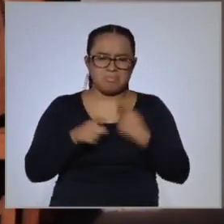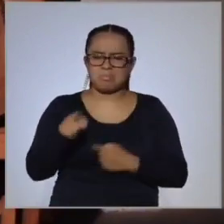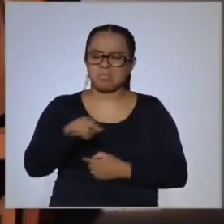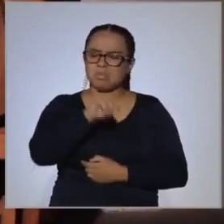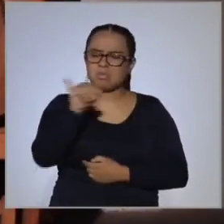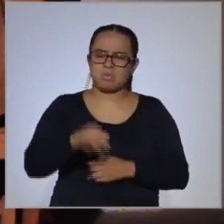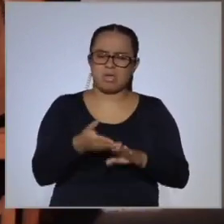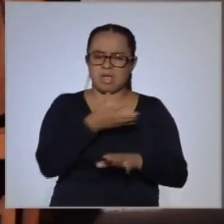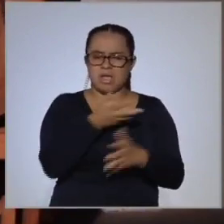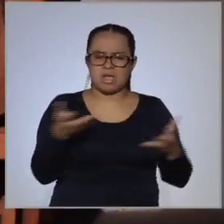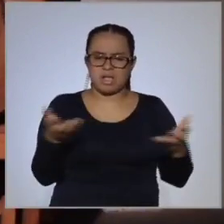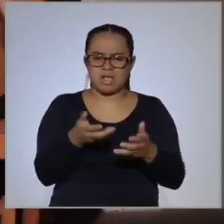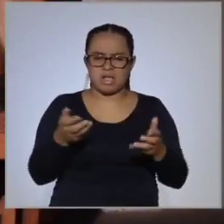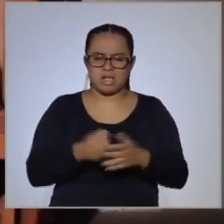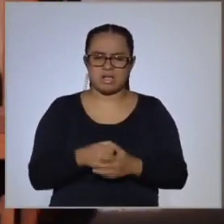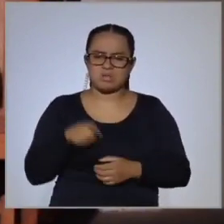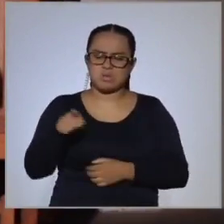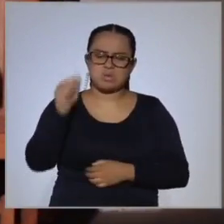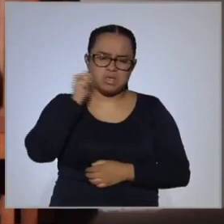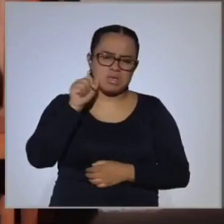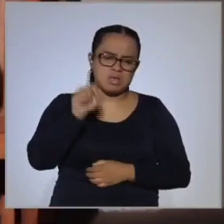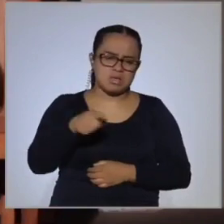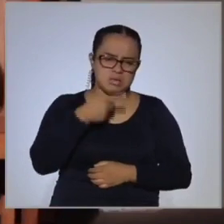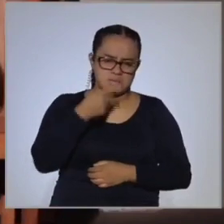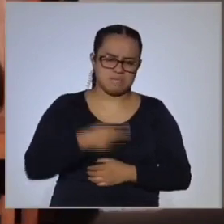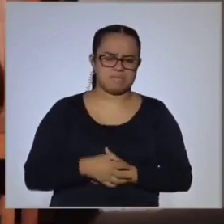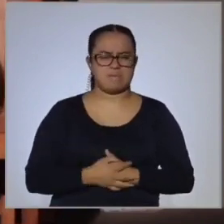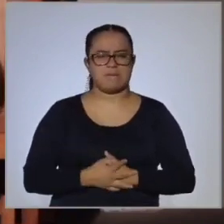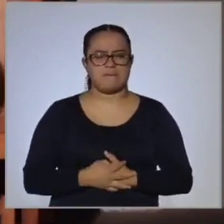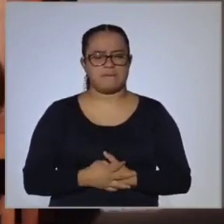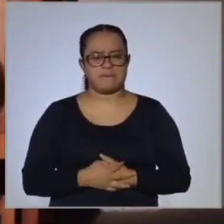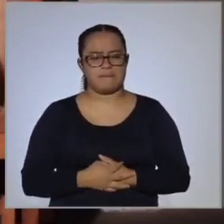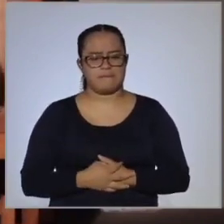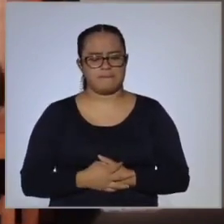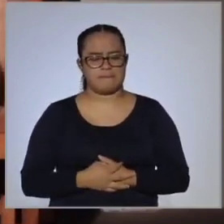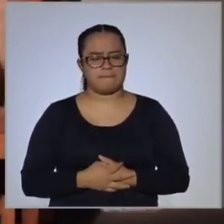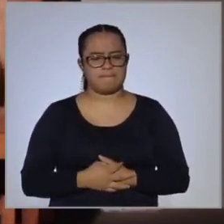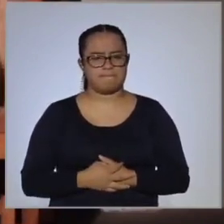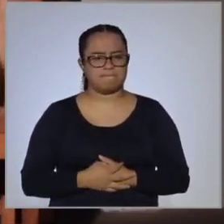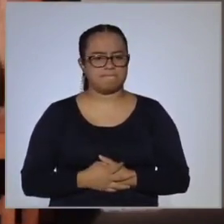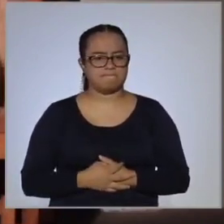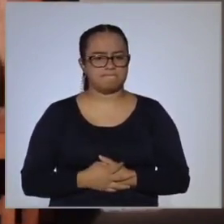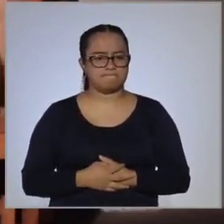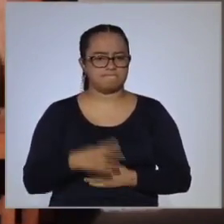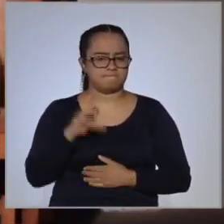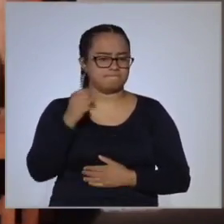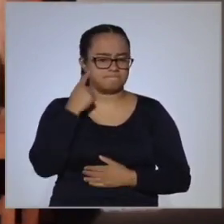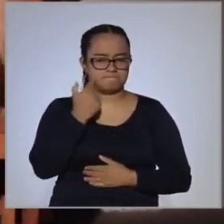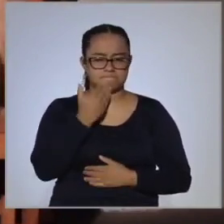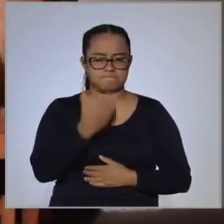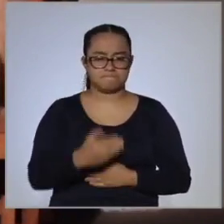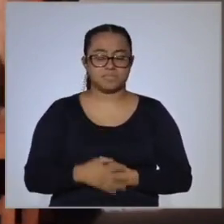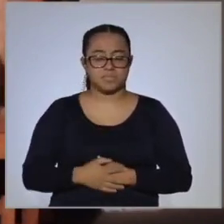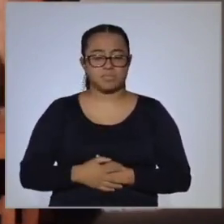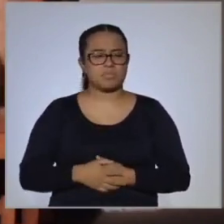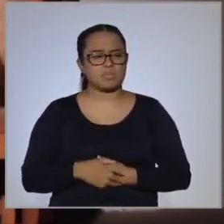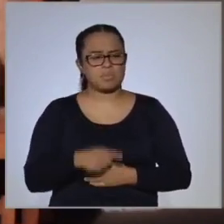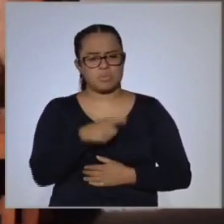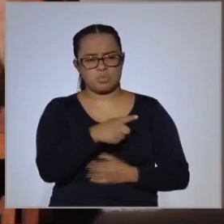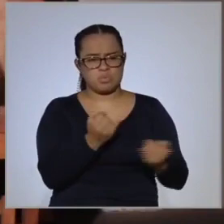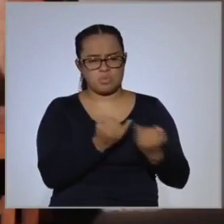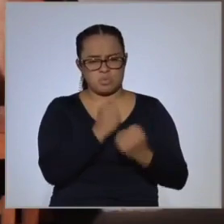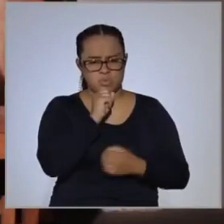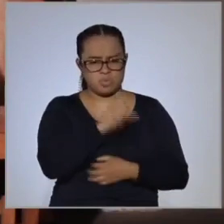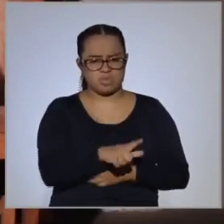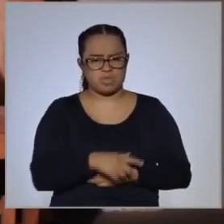fue, usted es un rollo de siempre. ¡No jodas! ¡Ya quisieras un gran deshonestidad! ¡Tú también! ¡Sí! ¡Ya quisiera